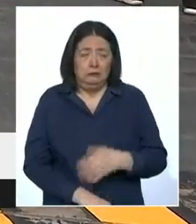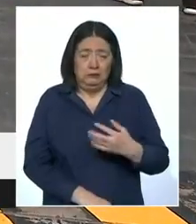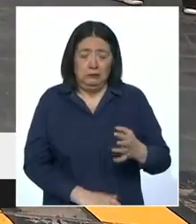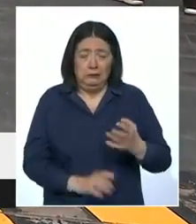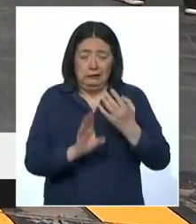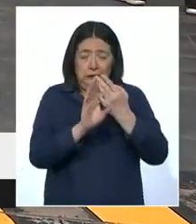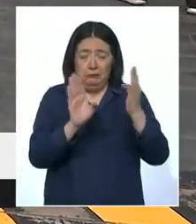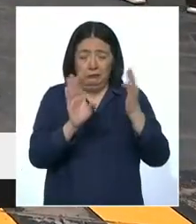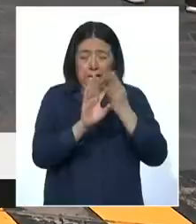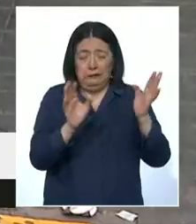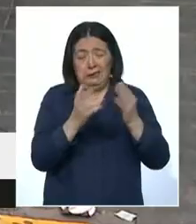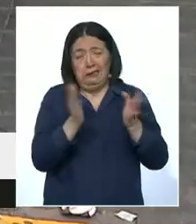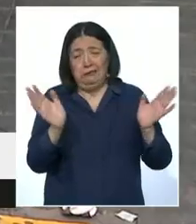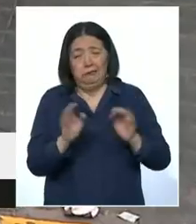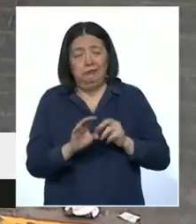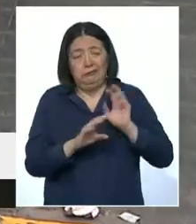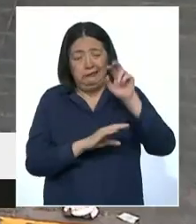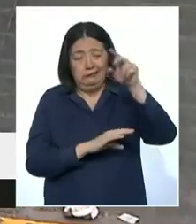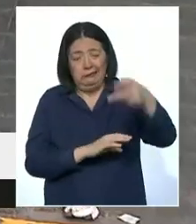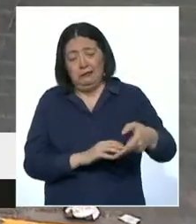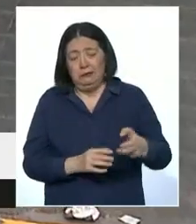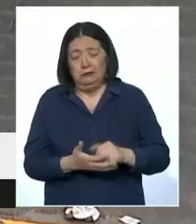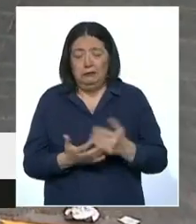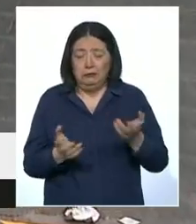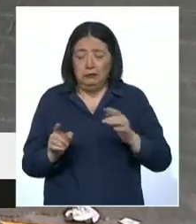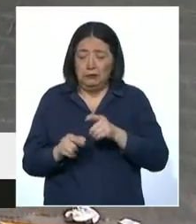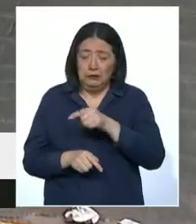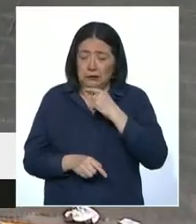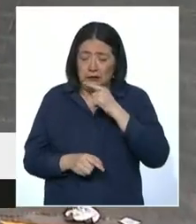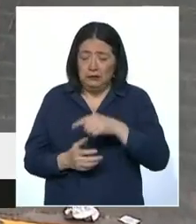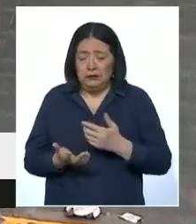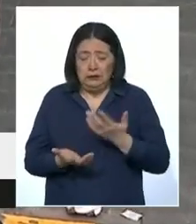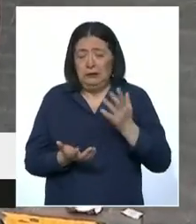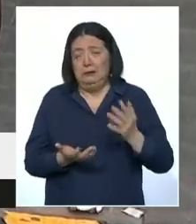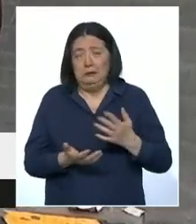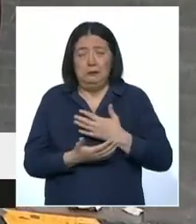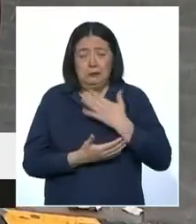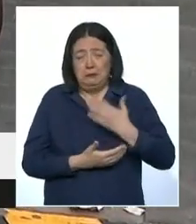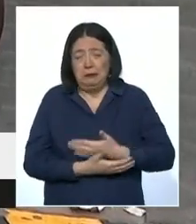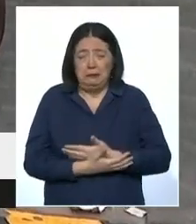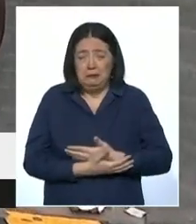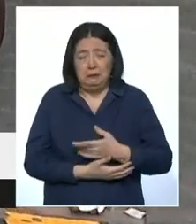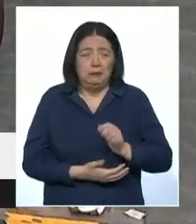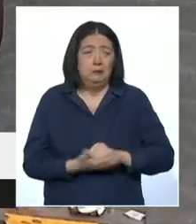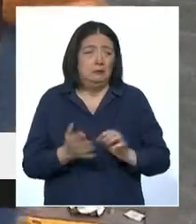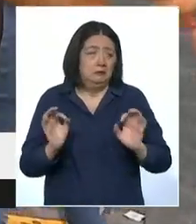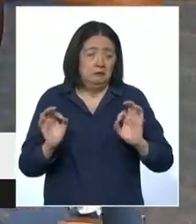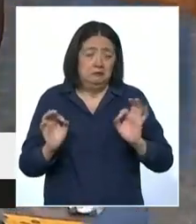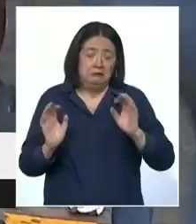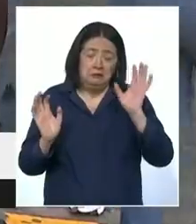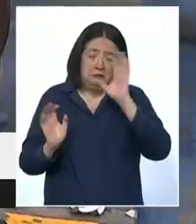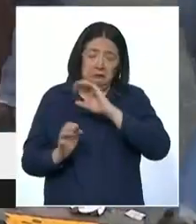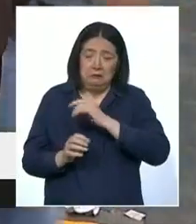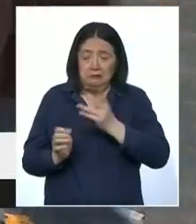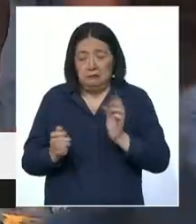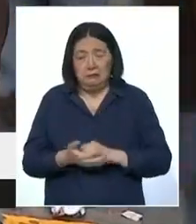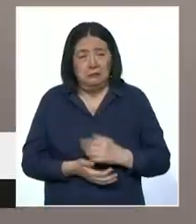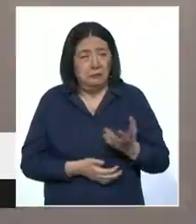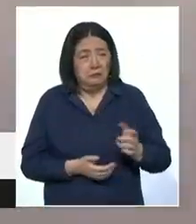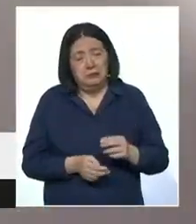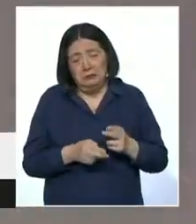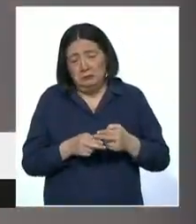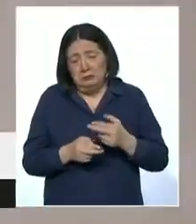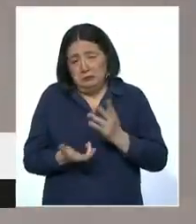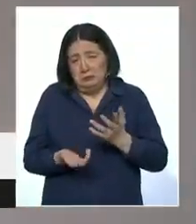y la puerta del micro estaba abierta. Y cuando ya ha parado todo, la chica empezó a gritar, mi bebé, pero nadie se había dado cuenta, pues, ¿no? Porque tenía poquitos